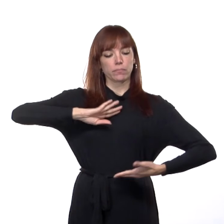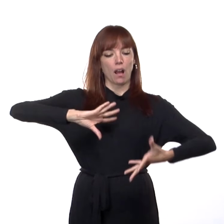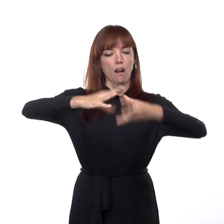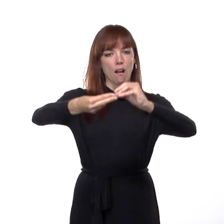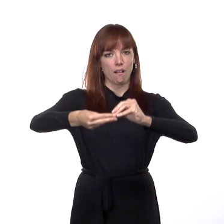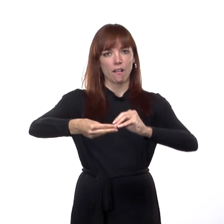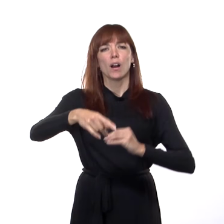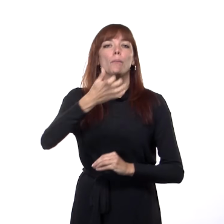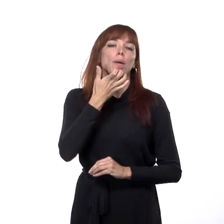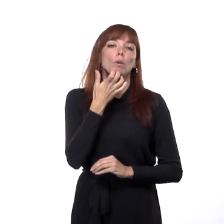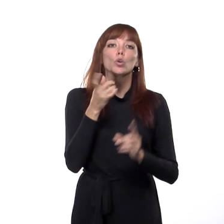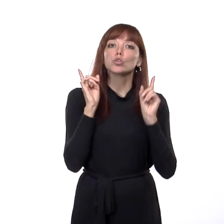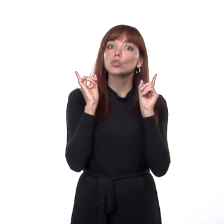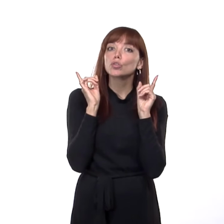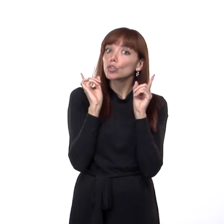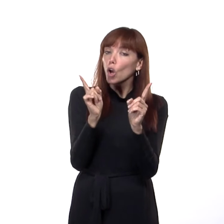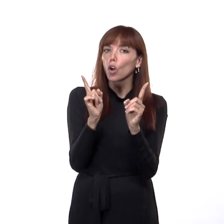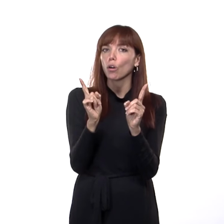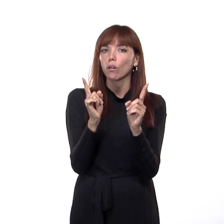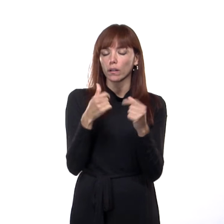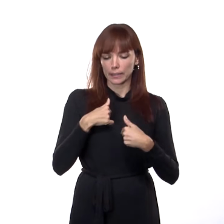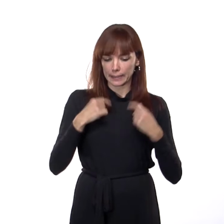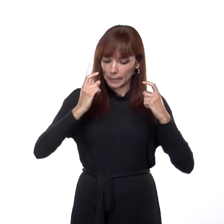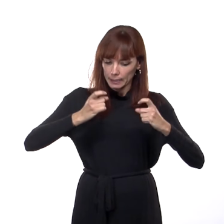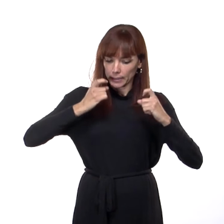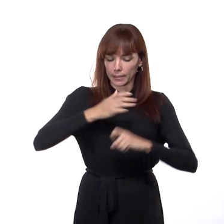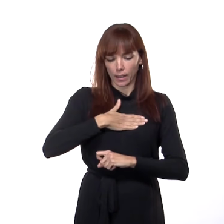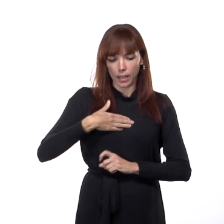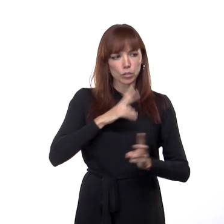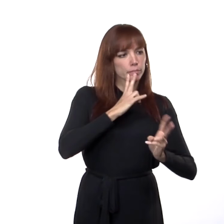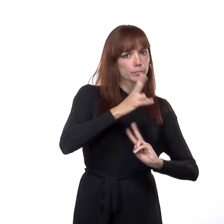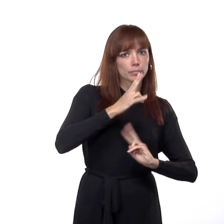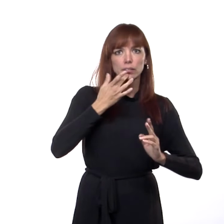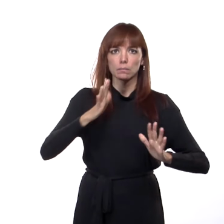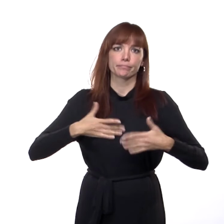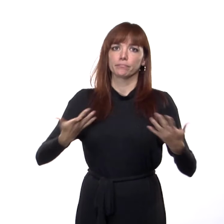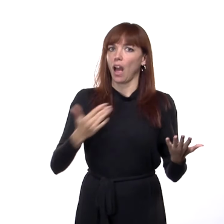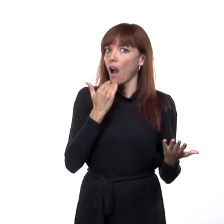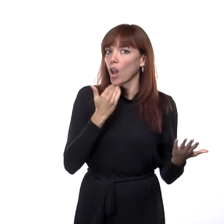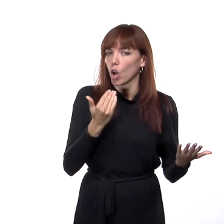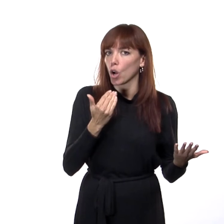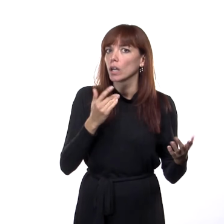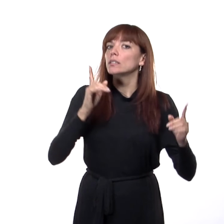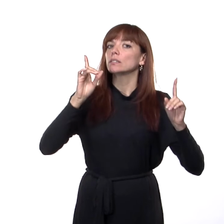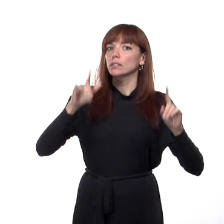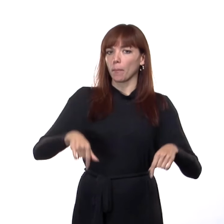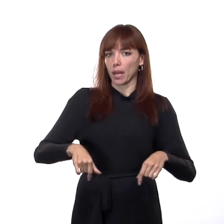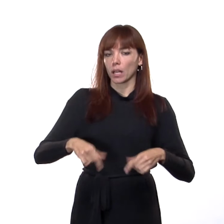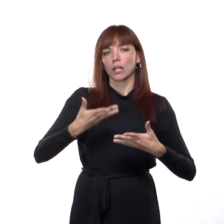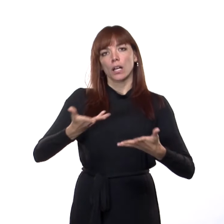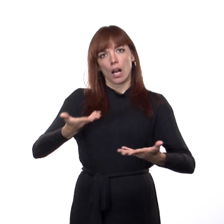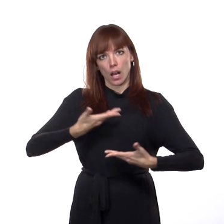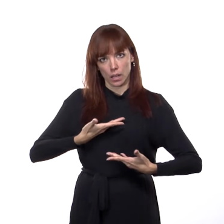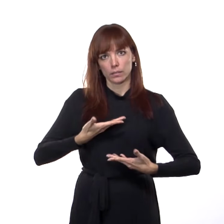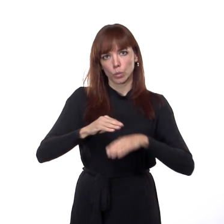no solo no sólo ser capaz de responder ante los desastres sino también adelantarnos a esos desastres y